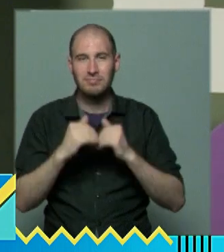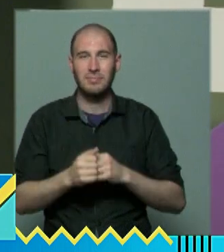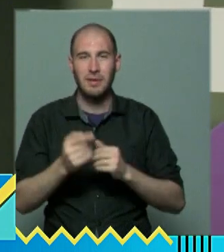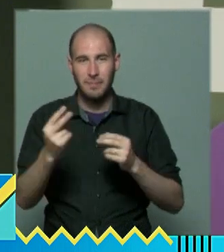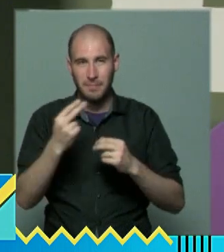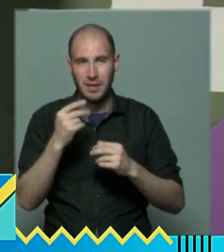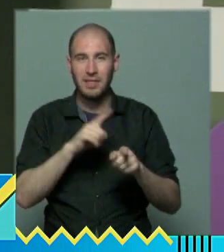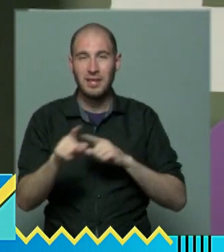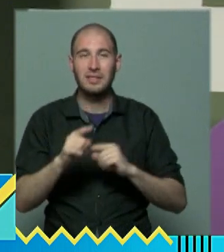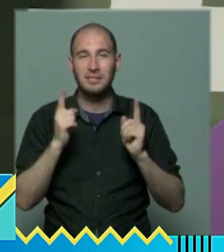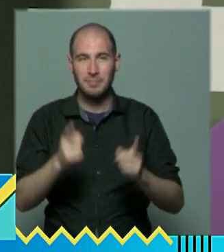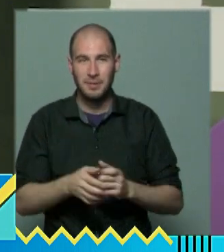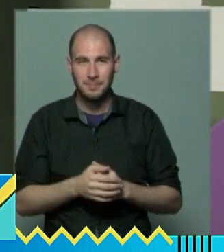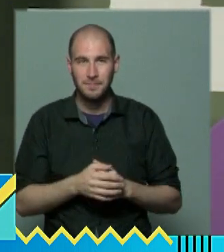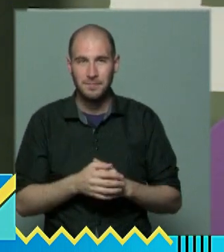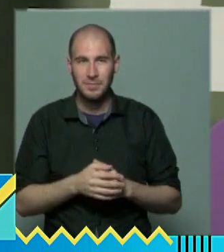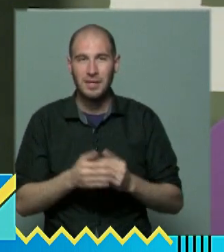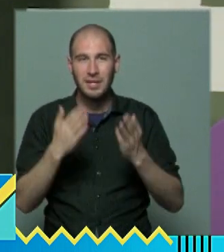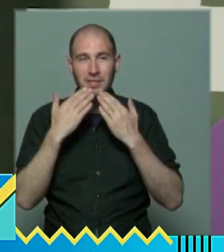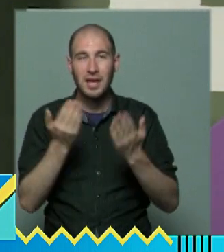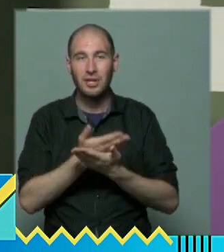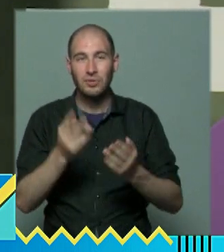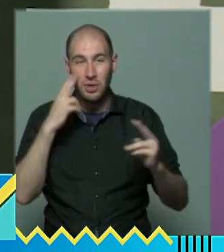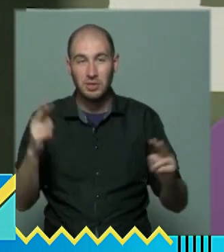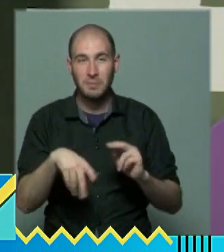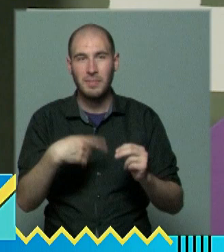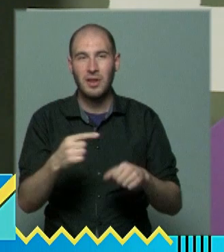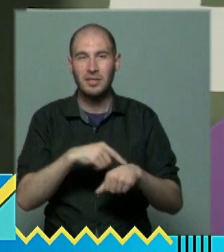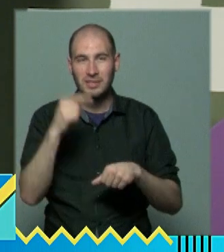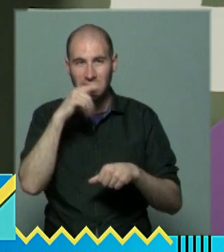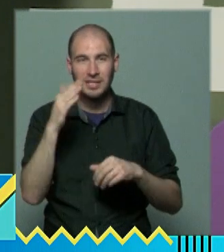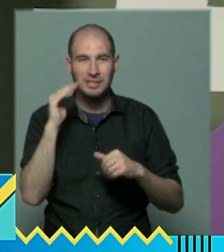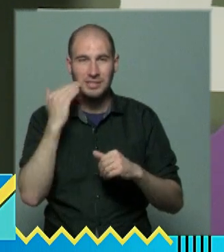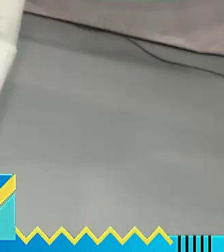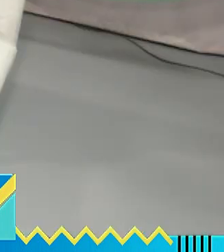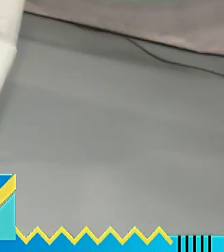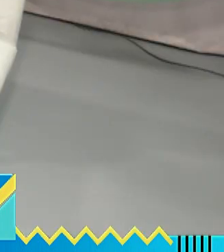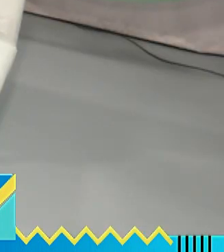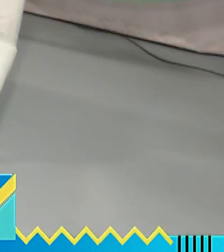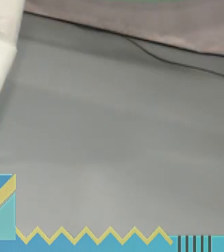vernos, o en internet también nos pueden ver, así que gracias a todos ustedes. Nos reencontramos mañana a partir de las 19. Chau, chau.